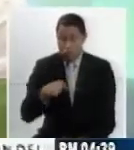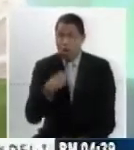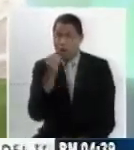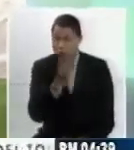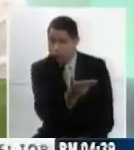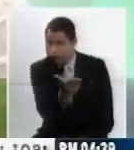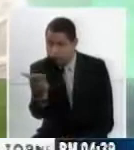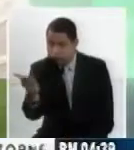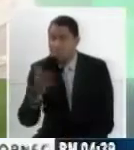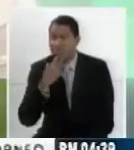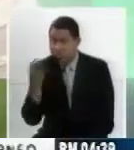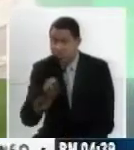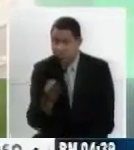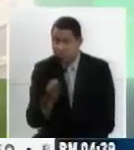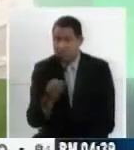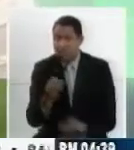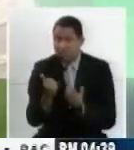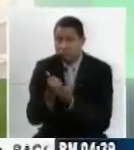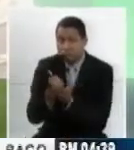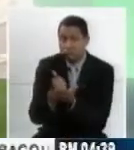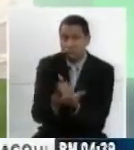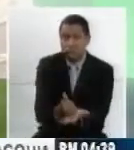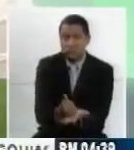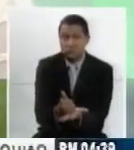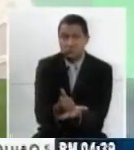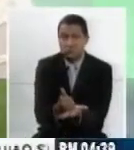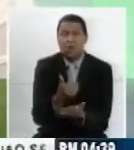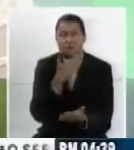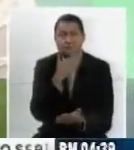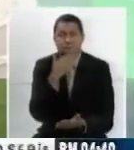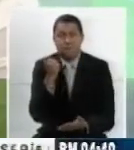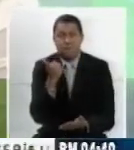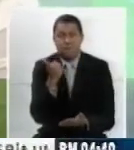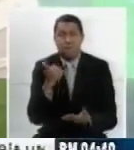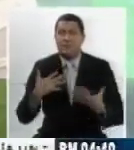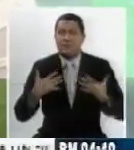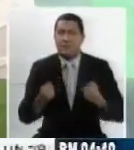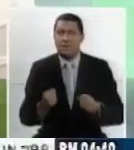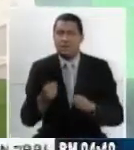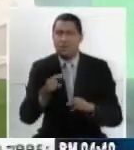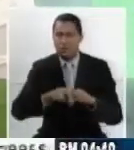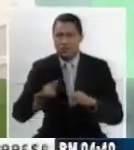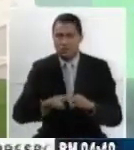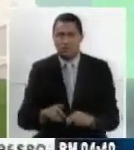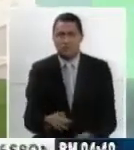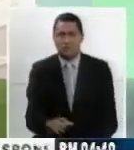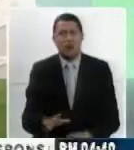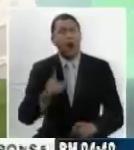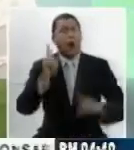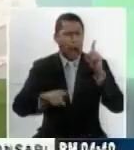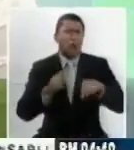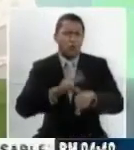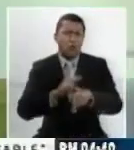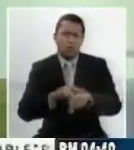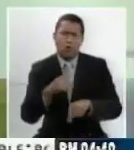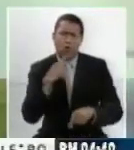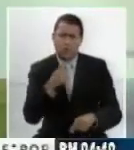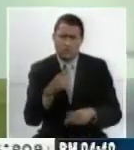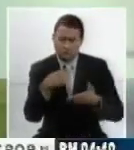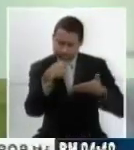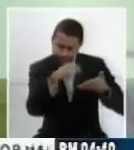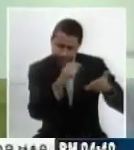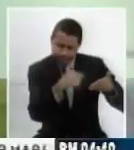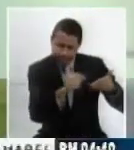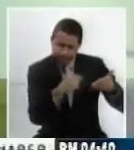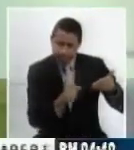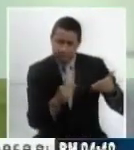ellos, indudablemente que va a colaborar en mejorar el estado de salud de un paciente alérgico. Claro, algunos doctores también recomiendan llevar un registro